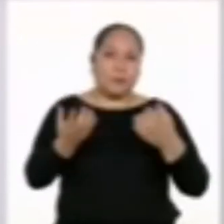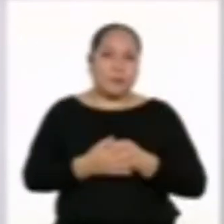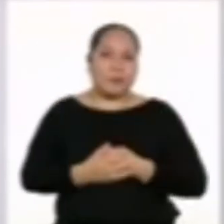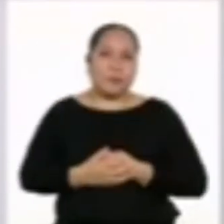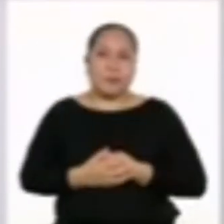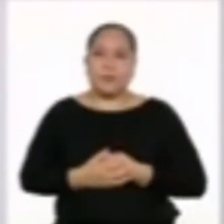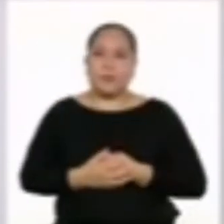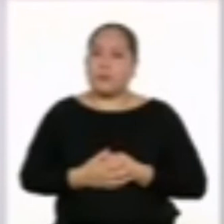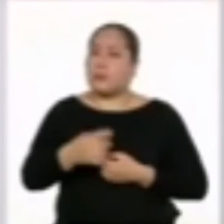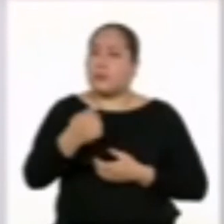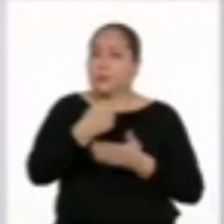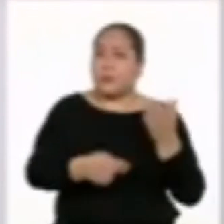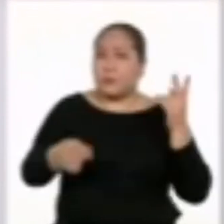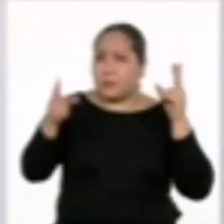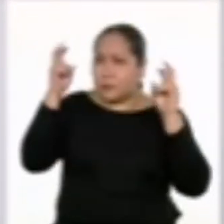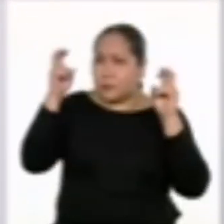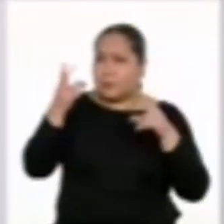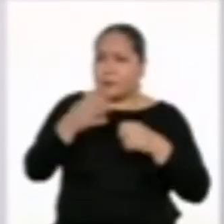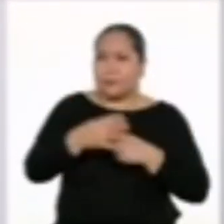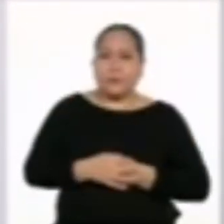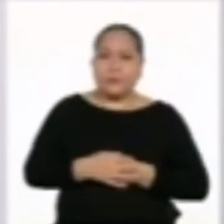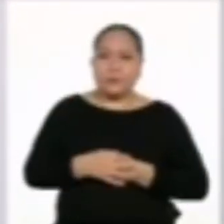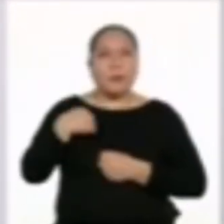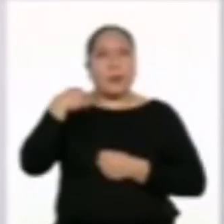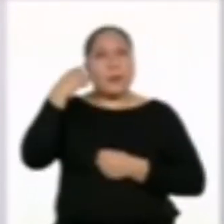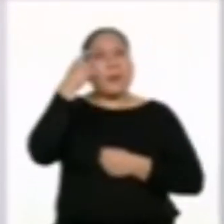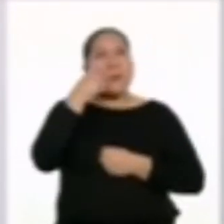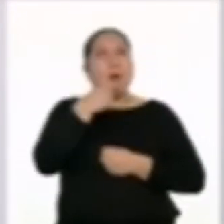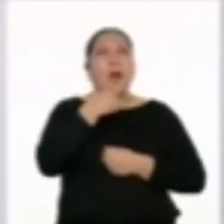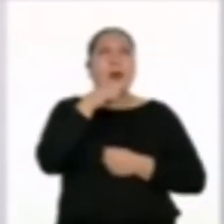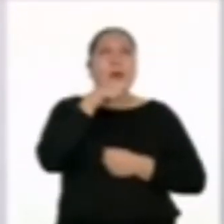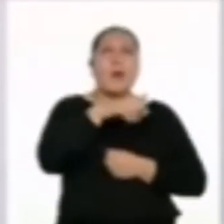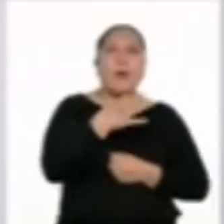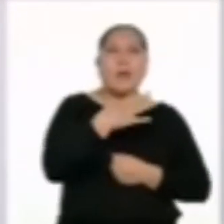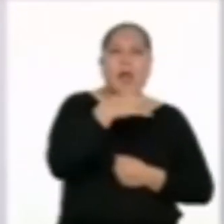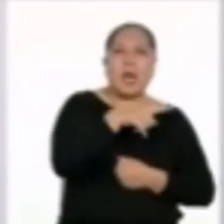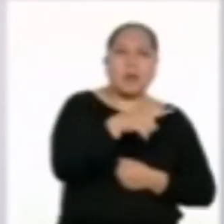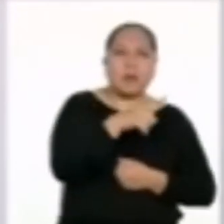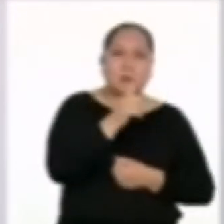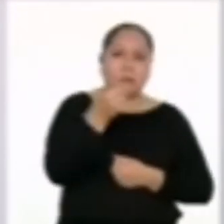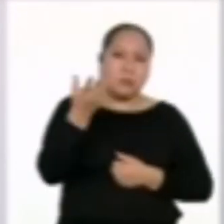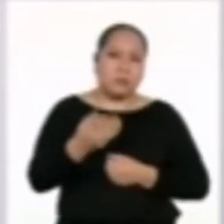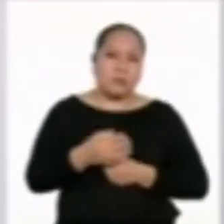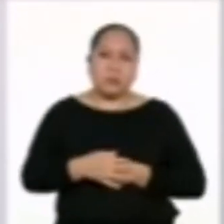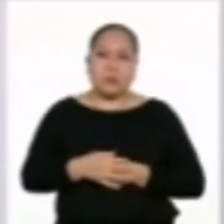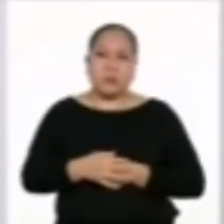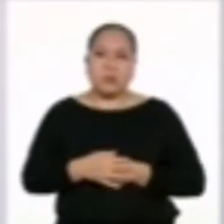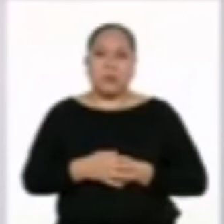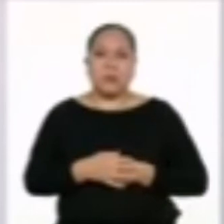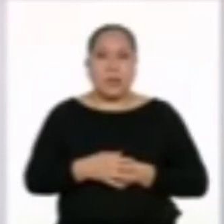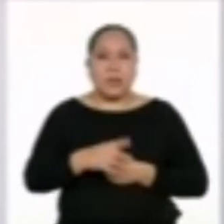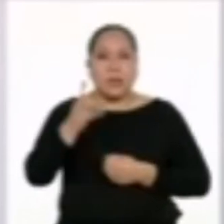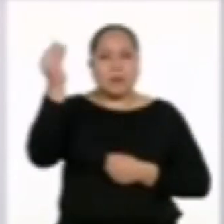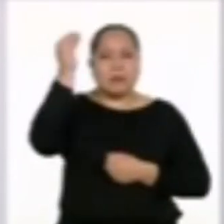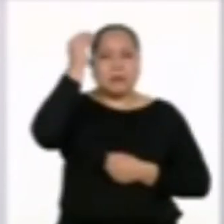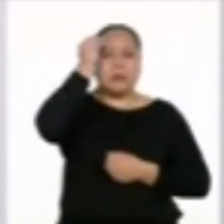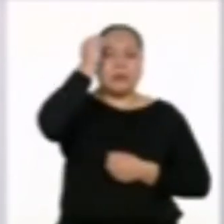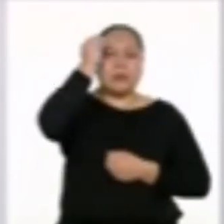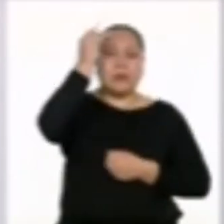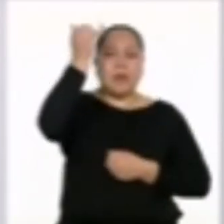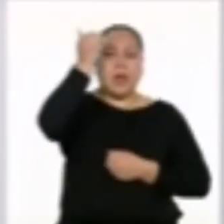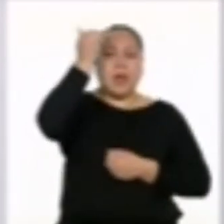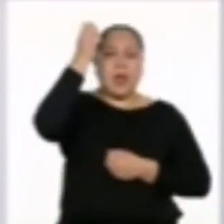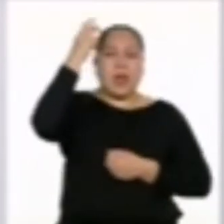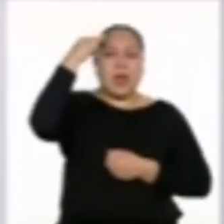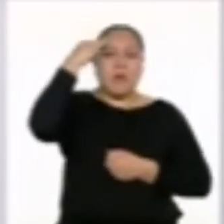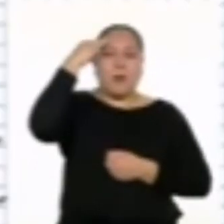en torno a qué se hablará. Inferimos información no explícita y retenemos en nuestra memoria